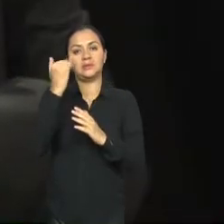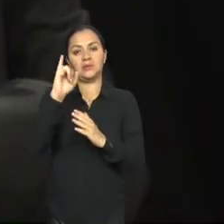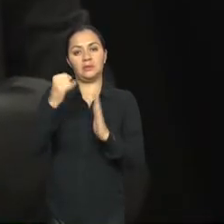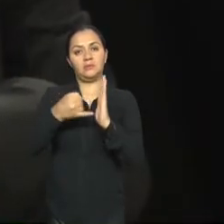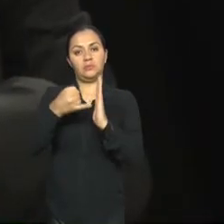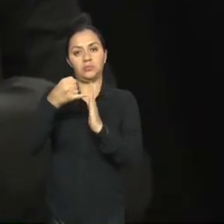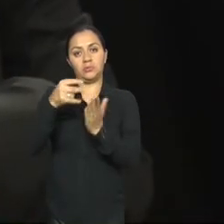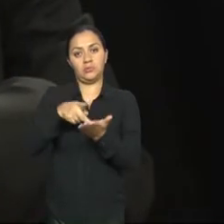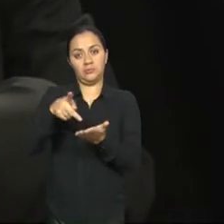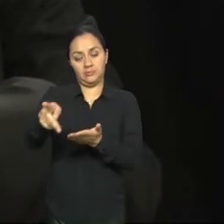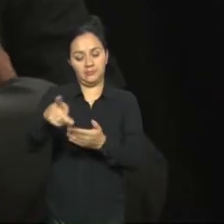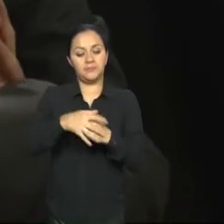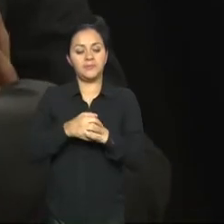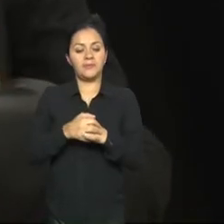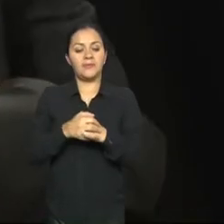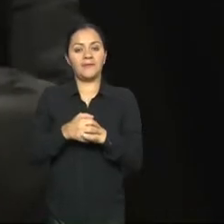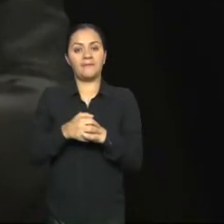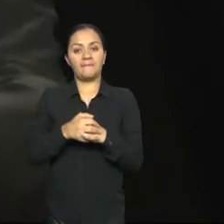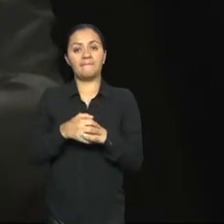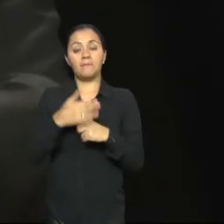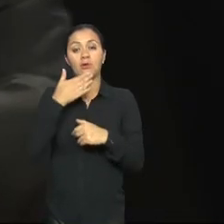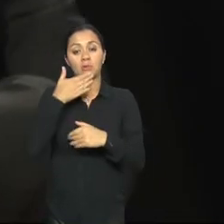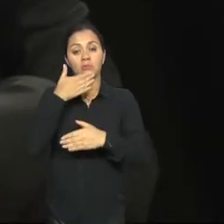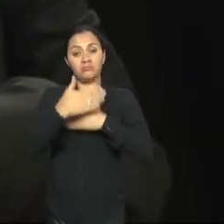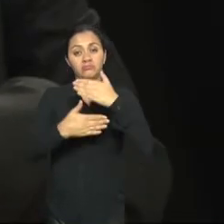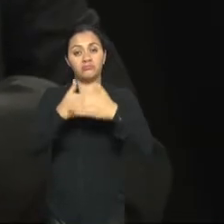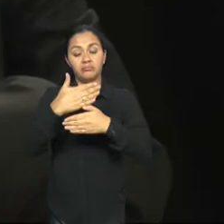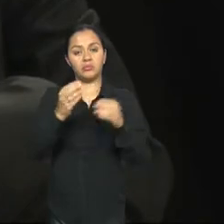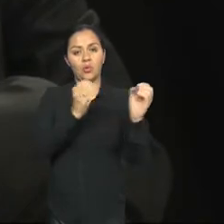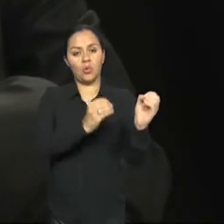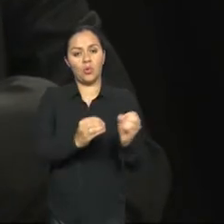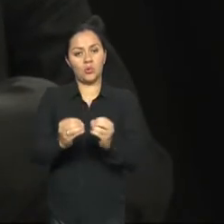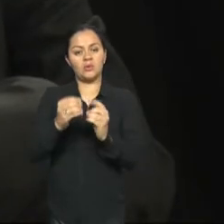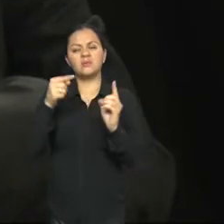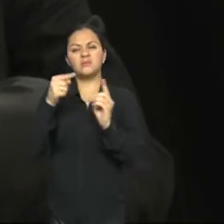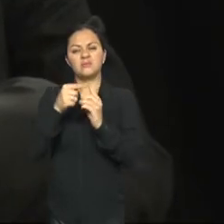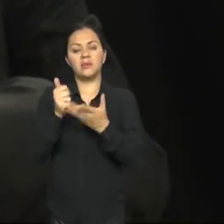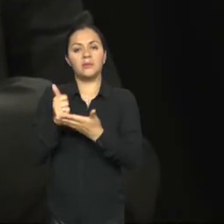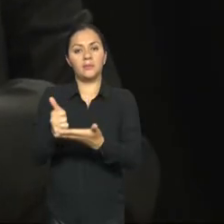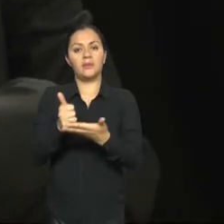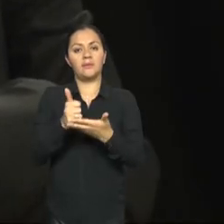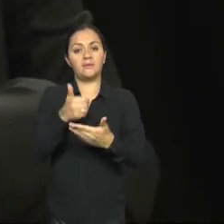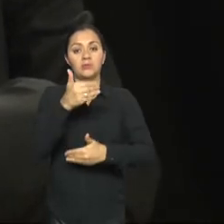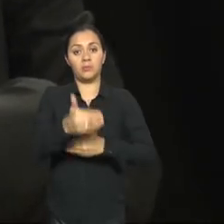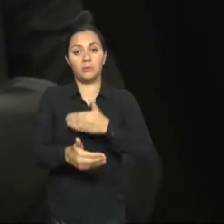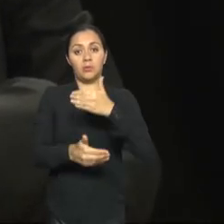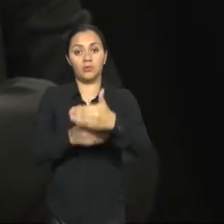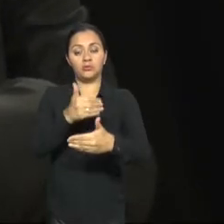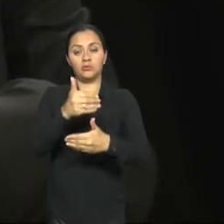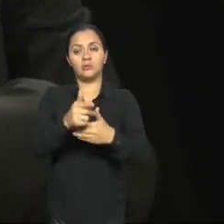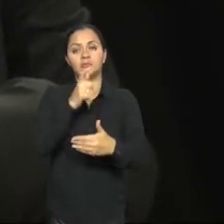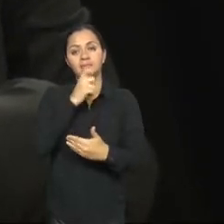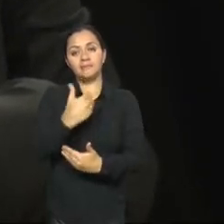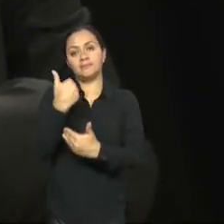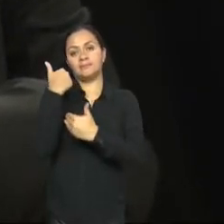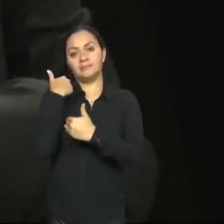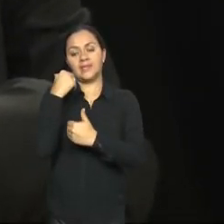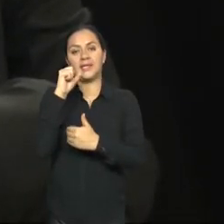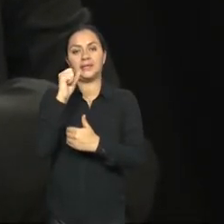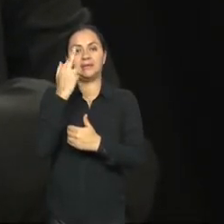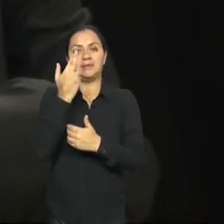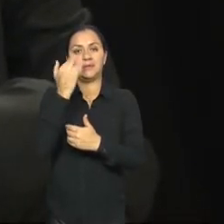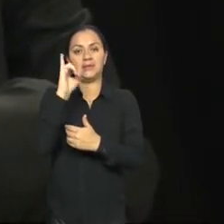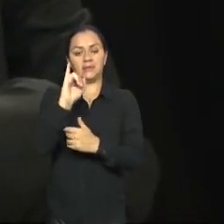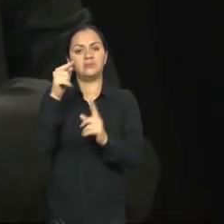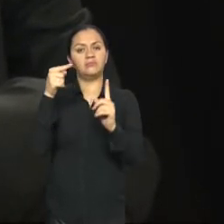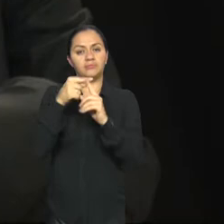impuesto. Entonces, al ir en este orden, los beneficios y los procesos deben realizarse a través del Servicio de Rentas Internas, es